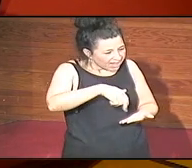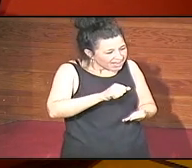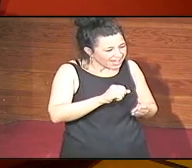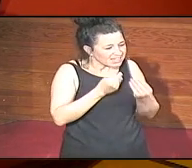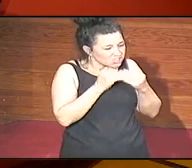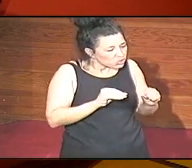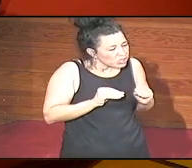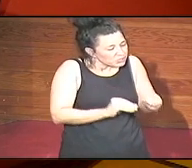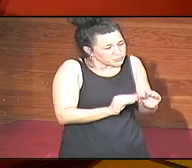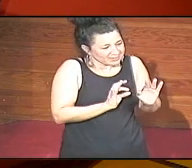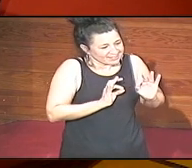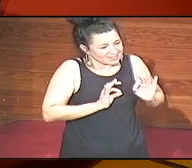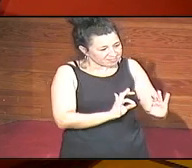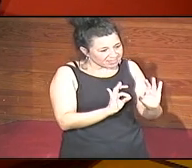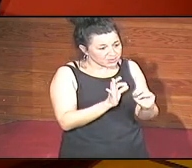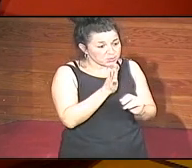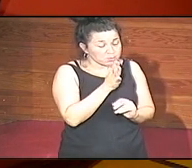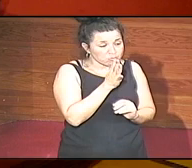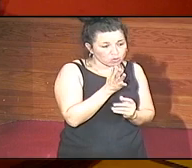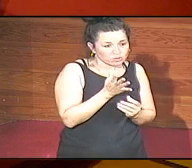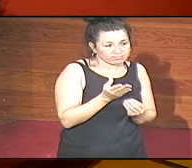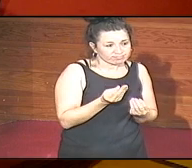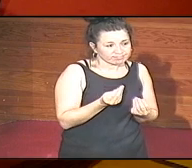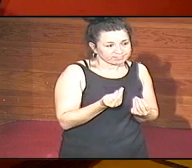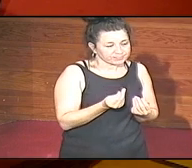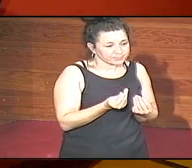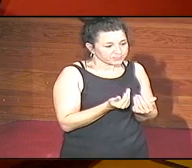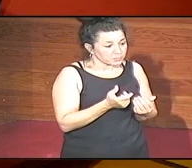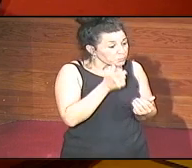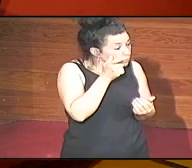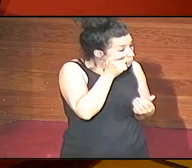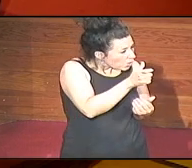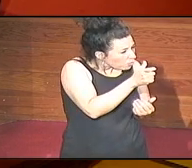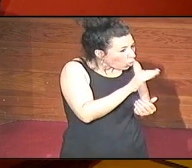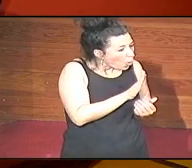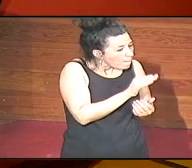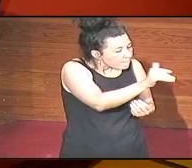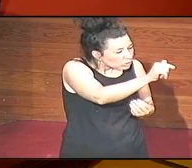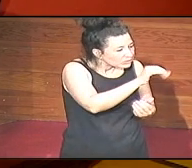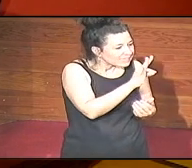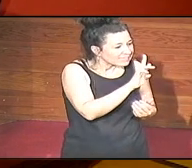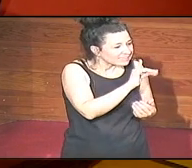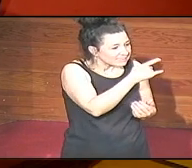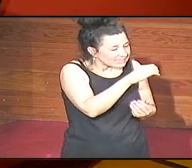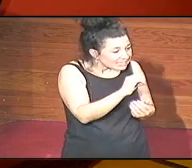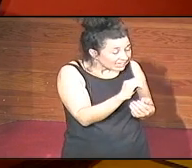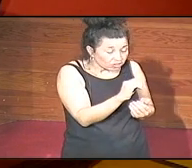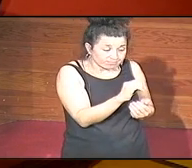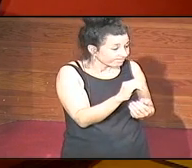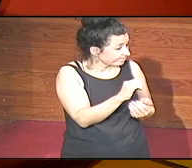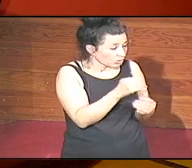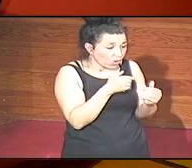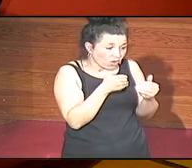porque en el monte trigo es un lugar en el que el destino está escrito de antemano los